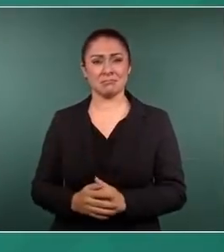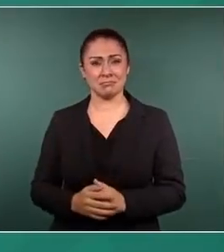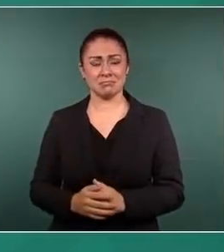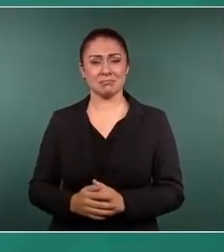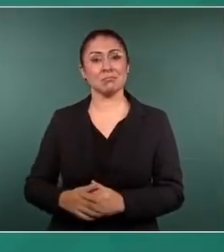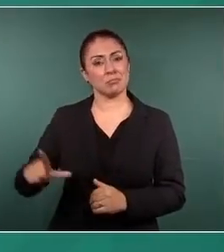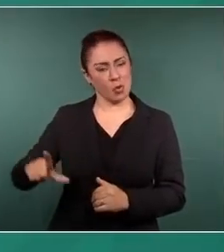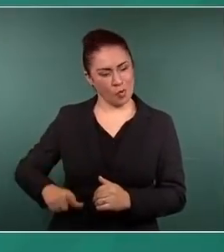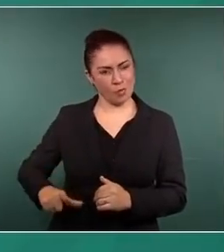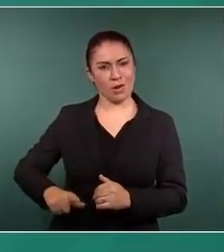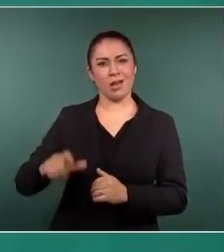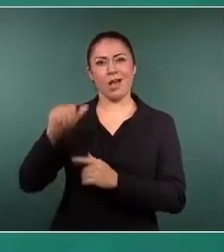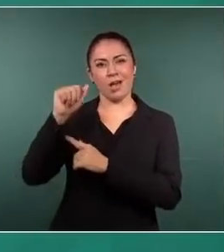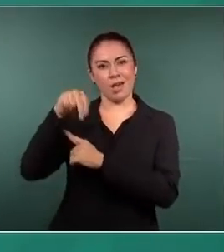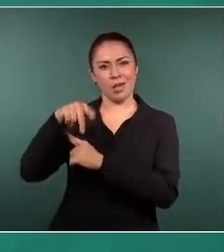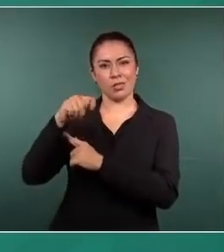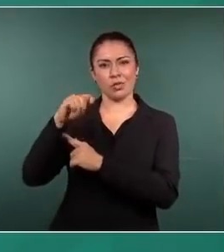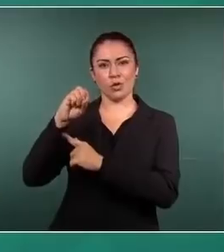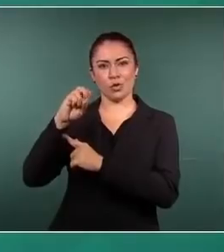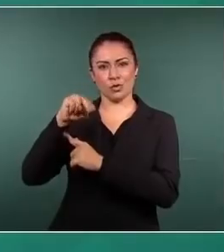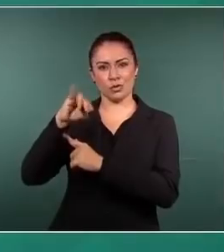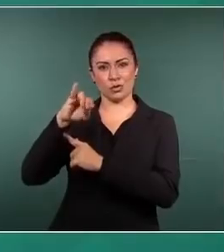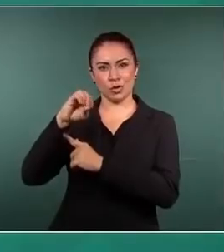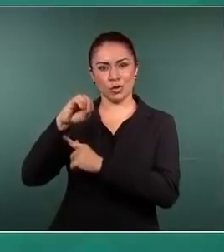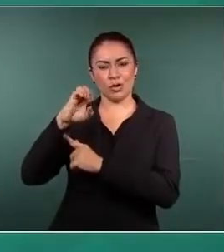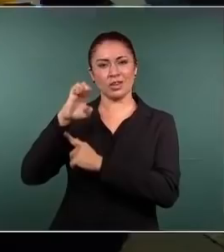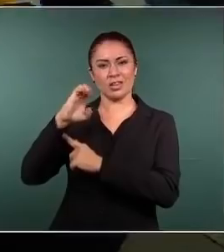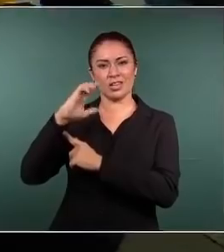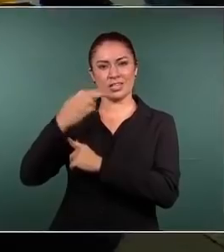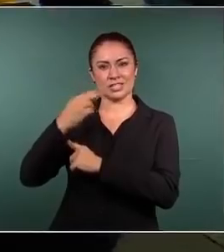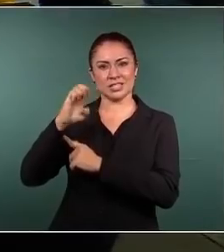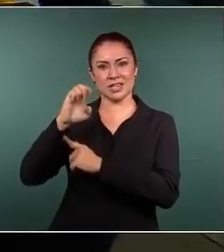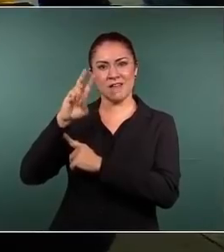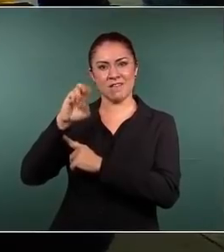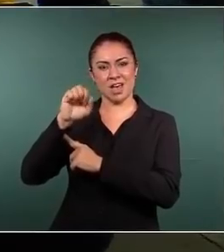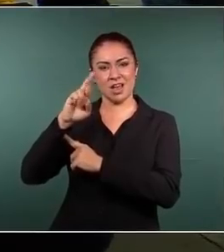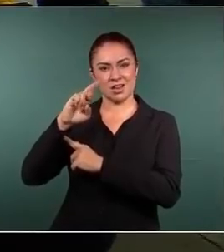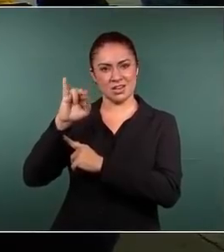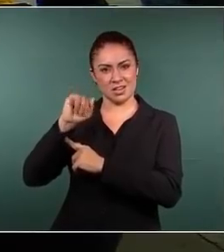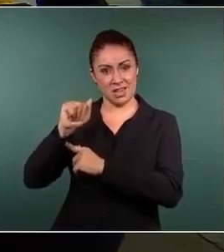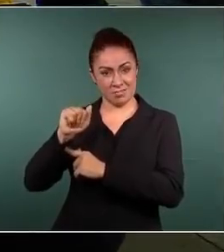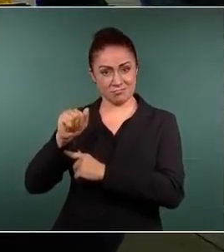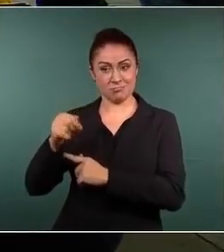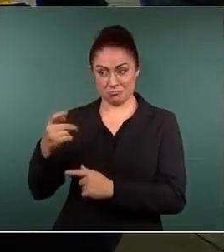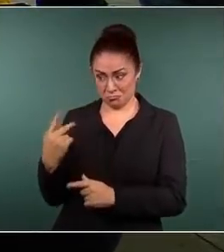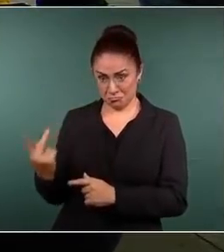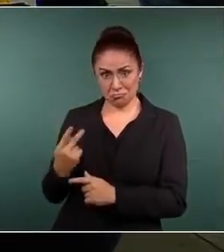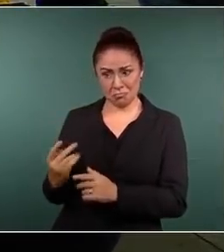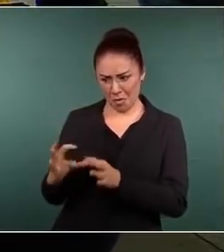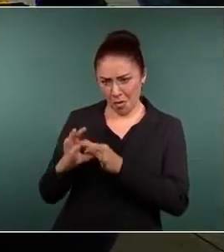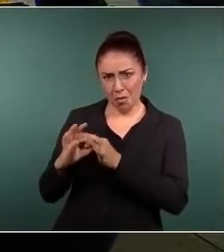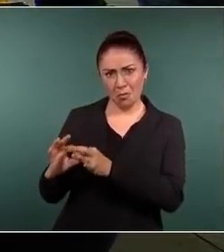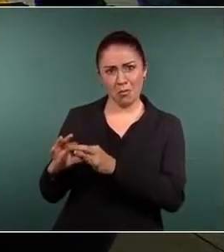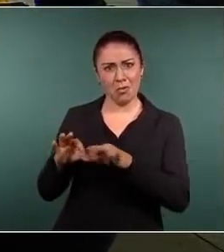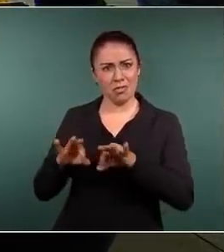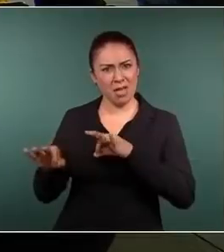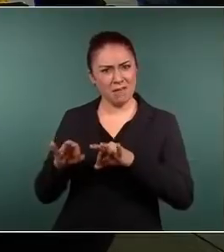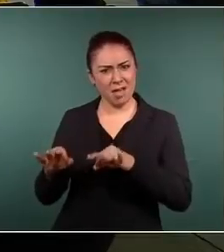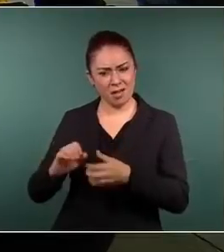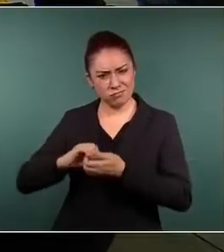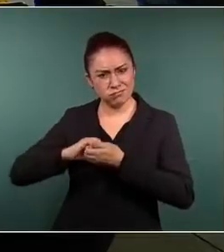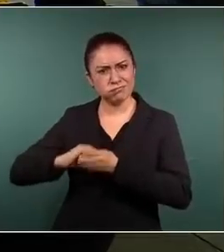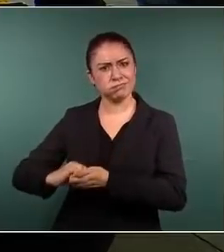gobernador antonio echado arriba hemos trabajado de manera